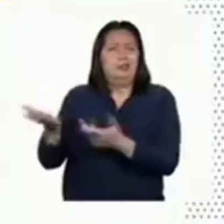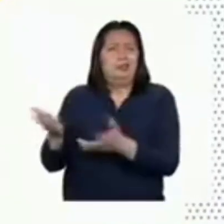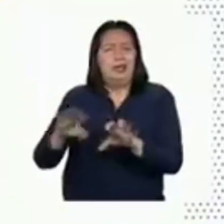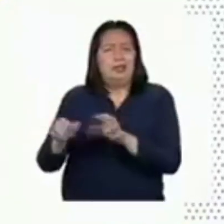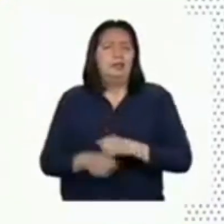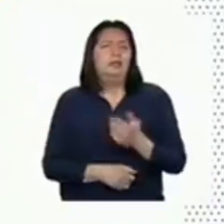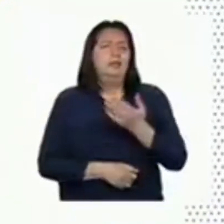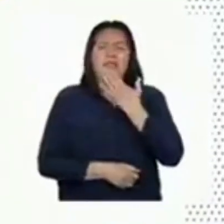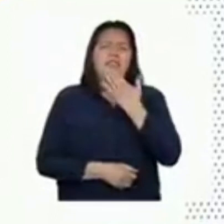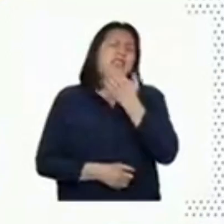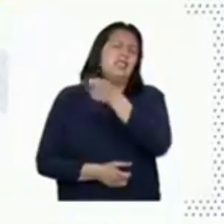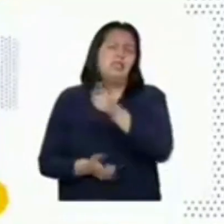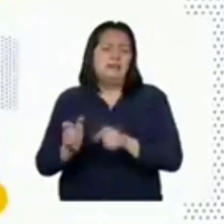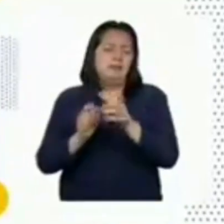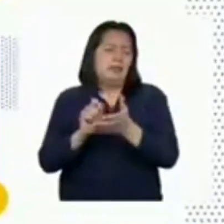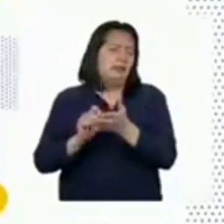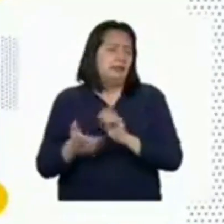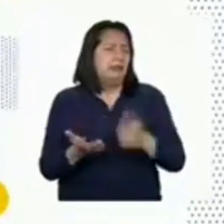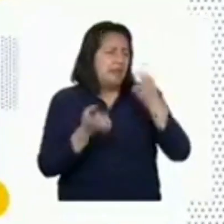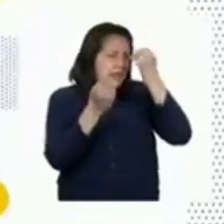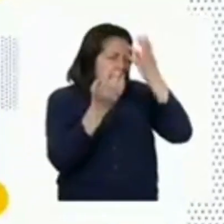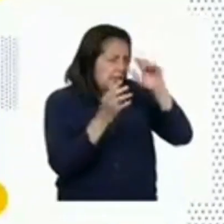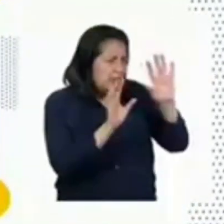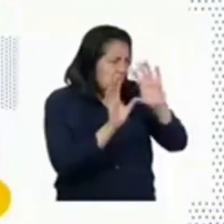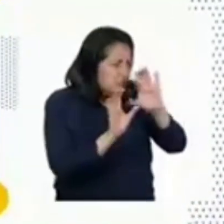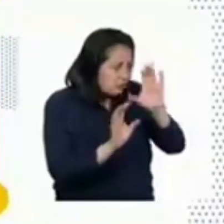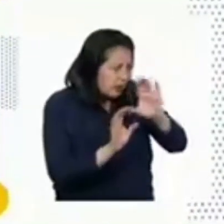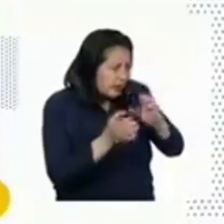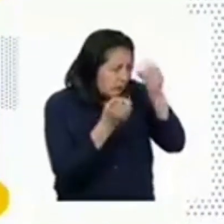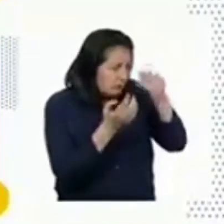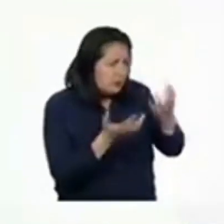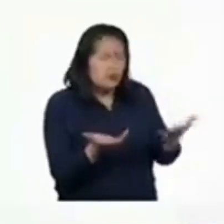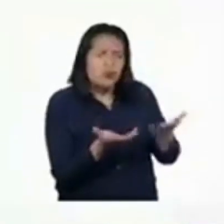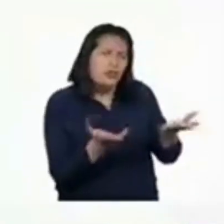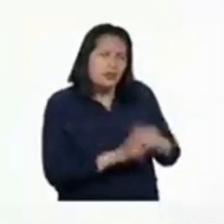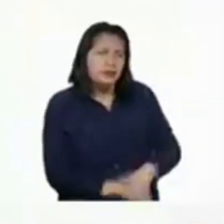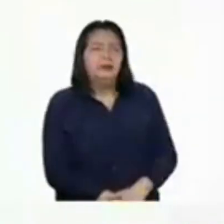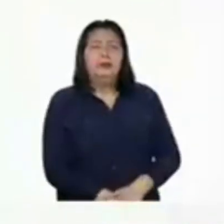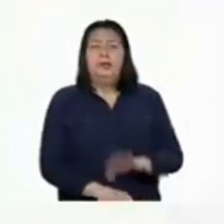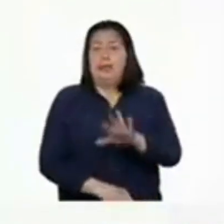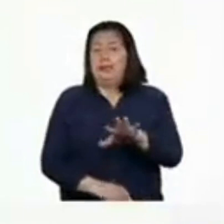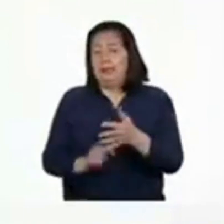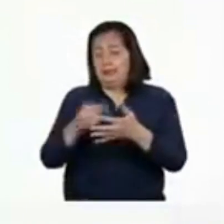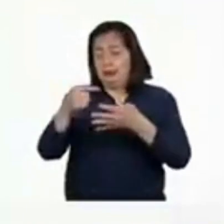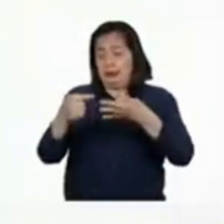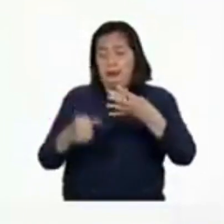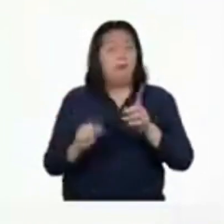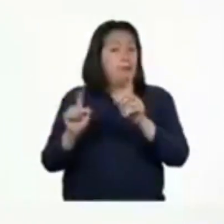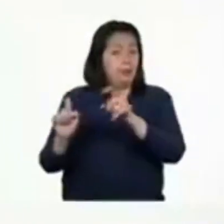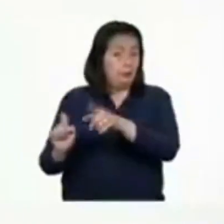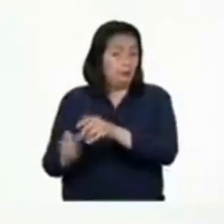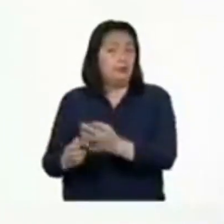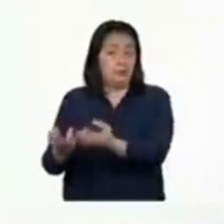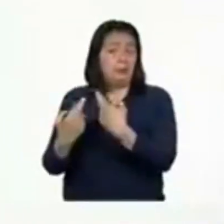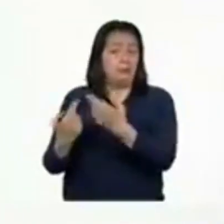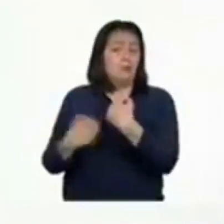lo escribiré? ¿Qué fuentes de información consultaré? Le hicimos estas preguntas a Danitza y estas fueron